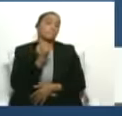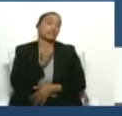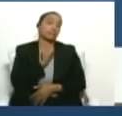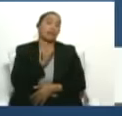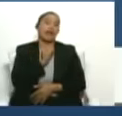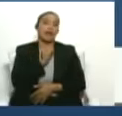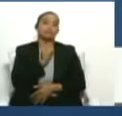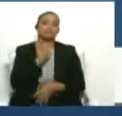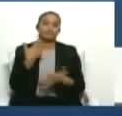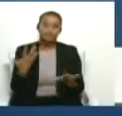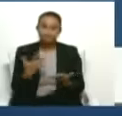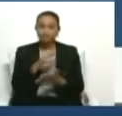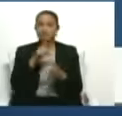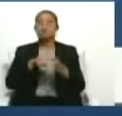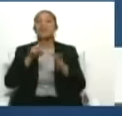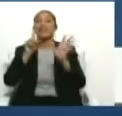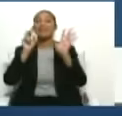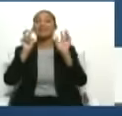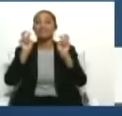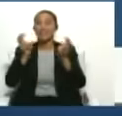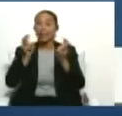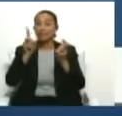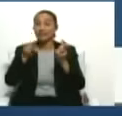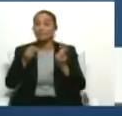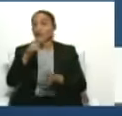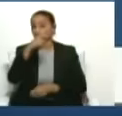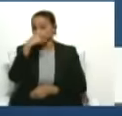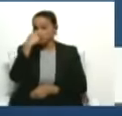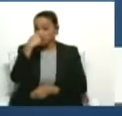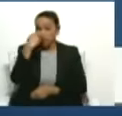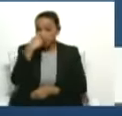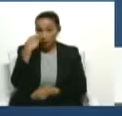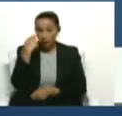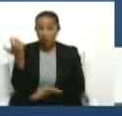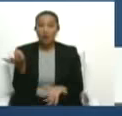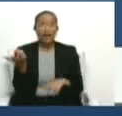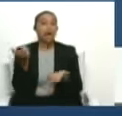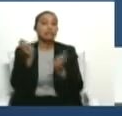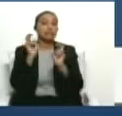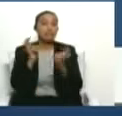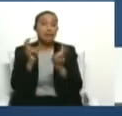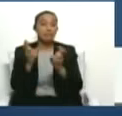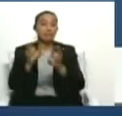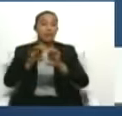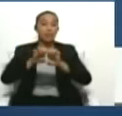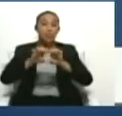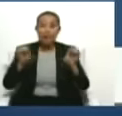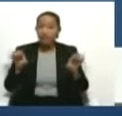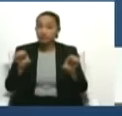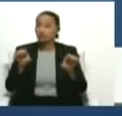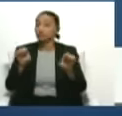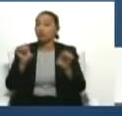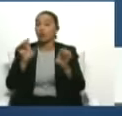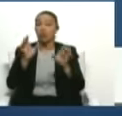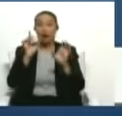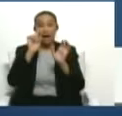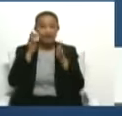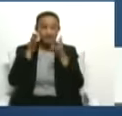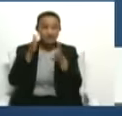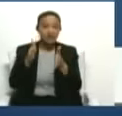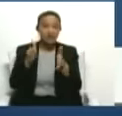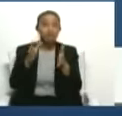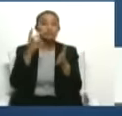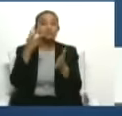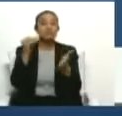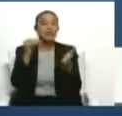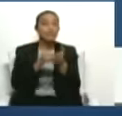la Familia, en los cuales hemos hecho programas preventivos de educación, atendiendo 38.045 personas